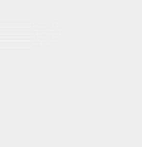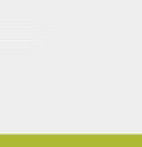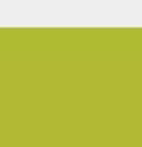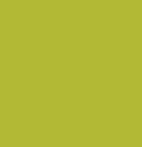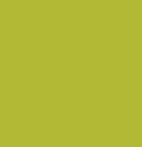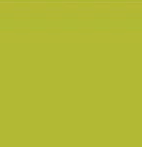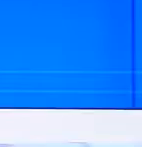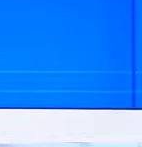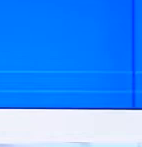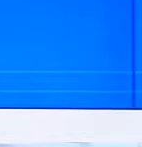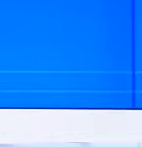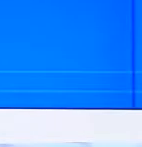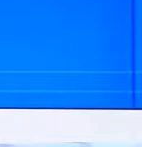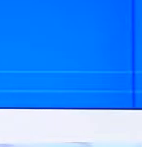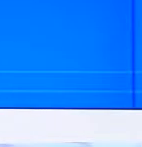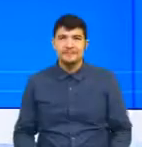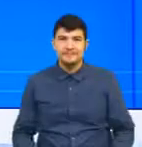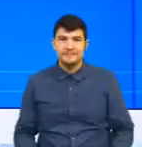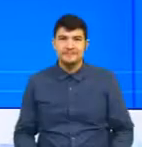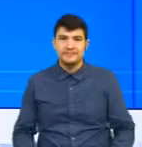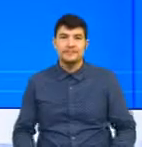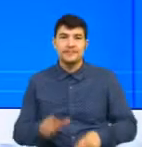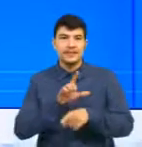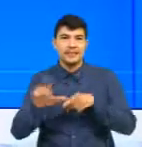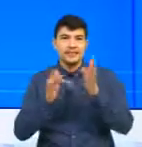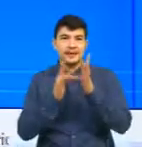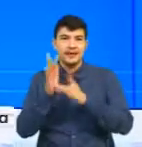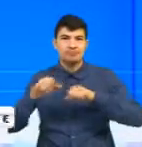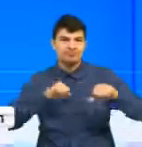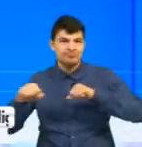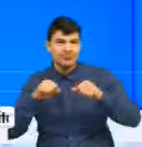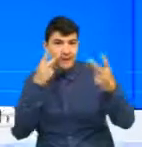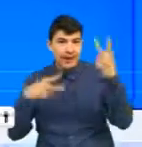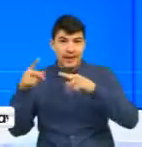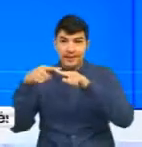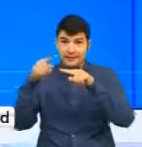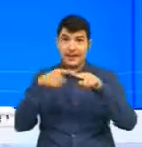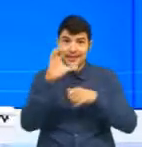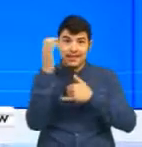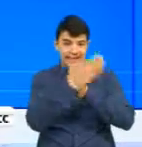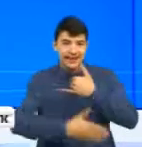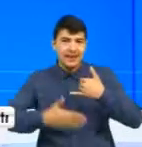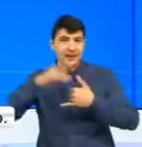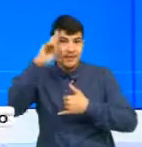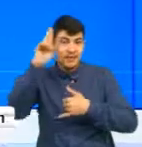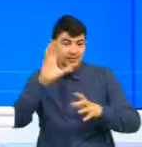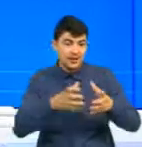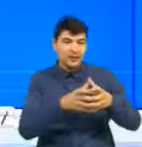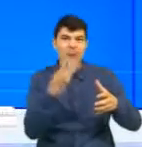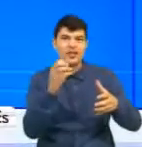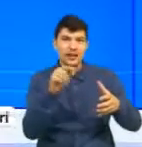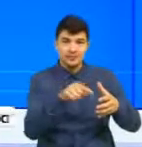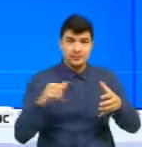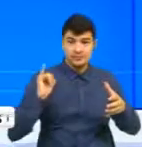canaltro.com. Semana Santa presenta un alto movimiento turístico en las diferentes regiones del país. Es por esto que la Brigada 30 del Ejército Nacional